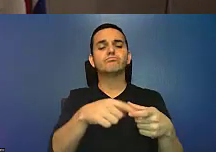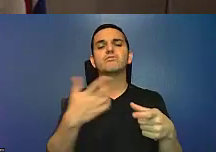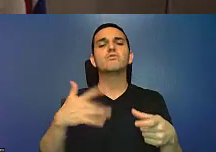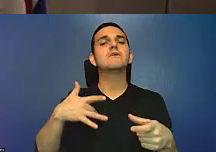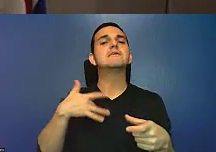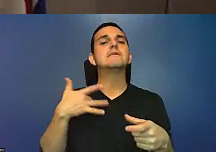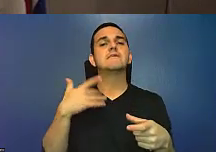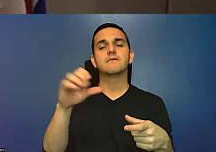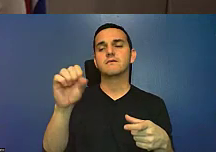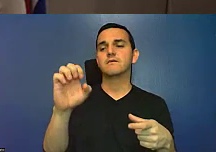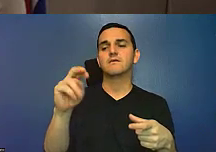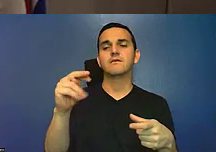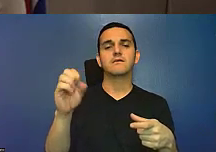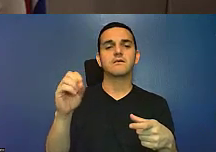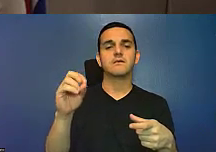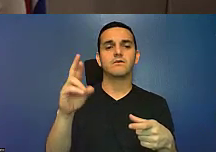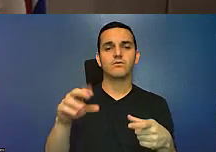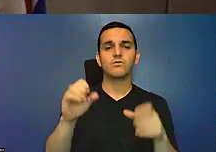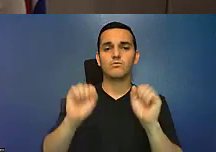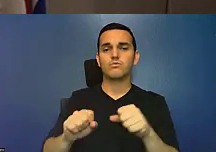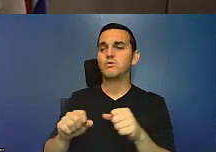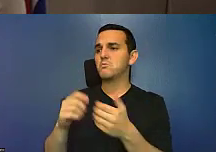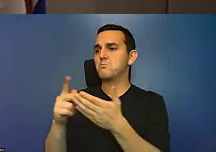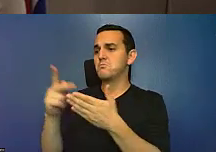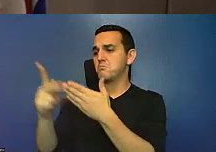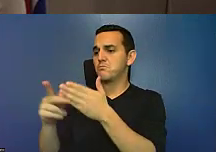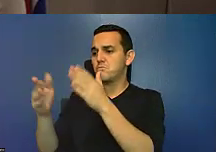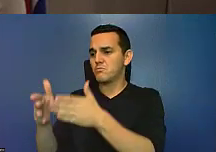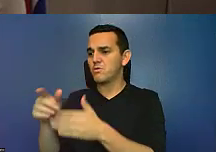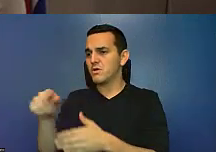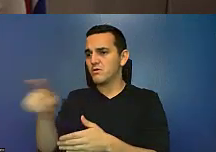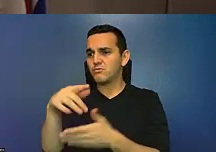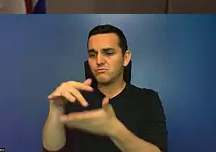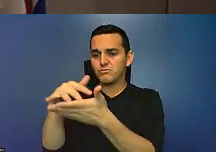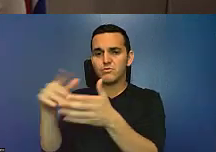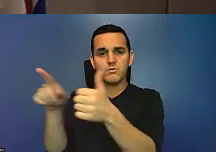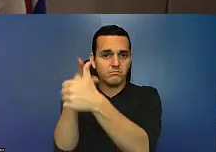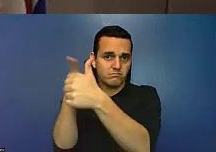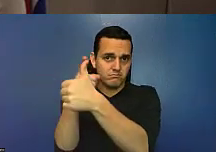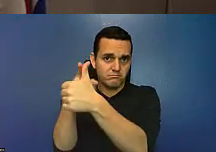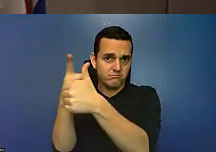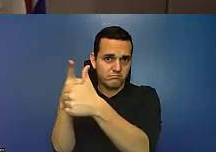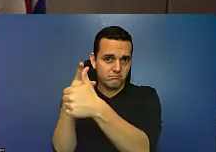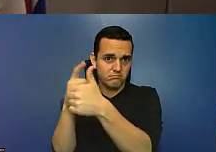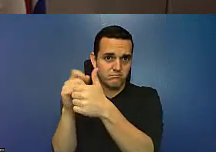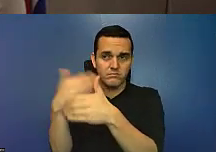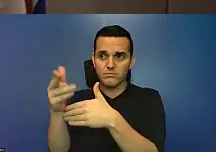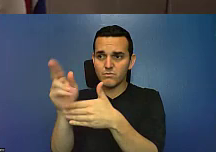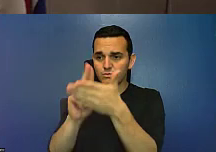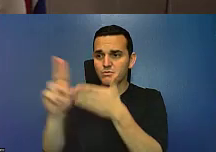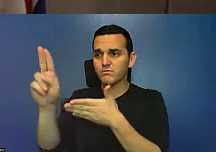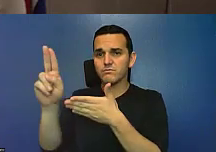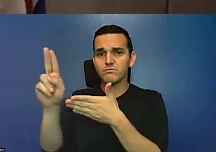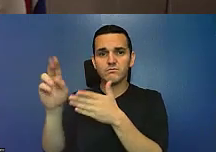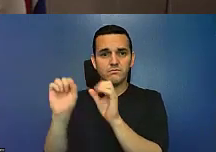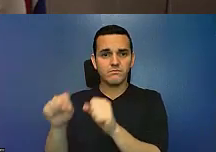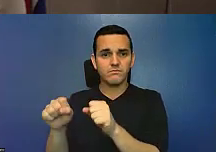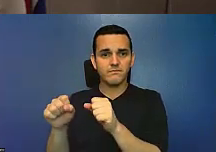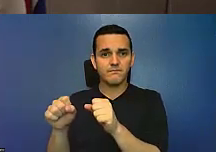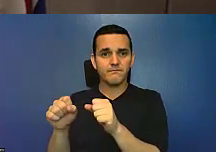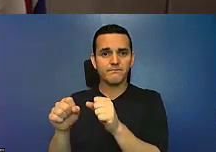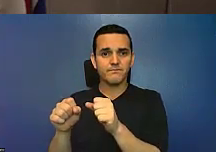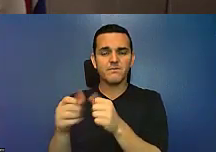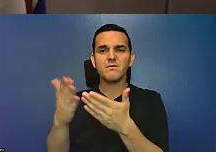programado por desde estudiantes de primaria, podemos llegar a la universidad, pero ¿qué hay